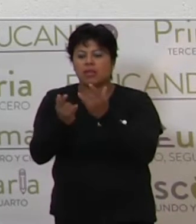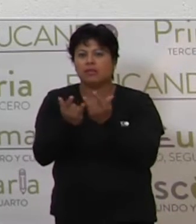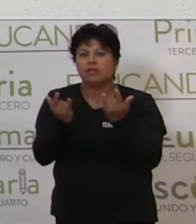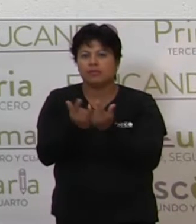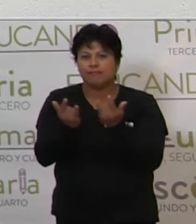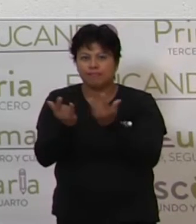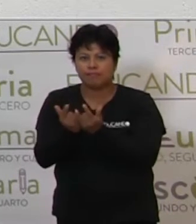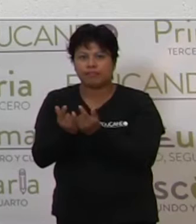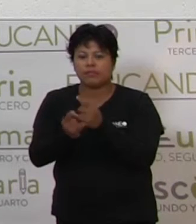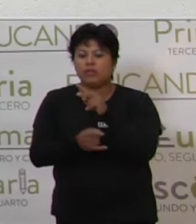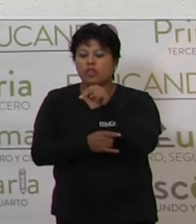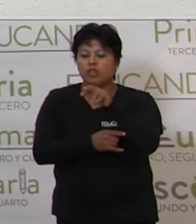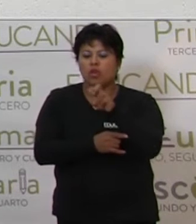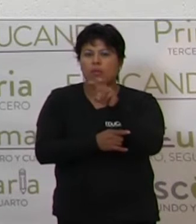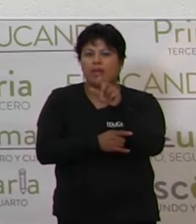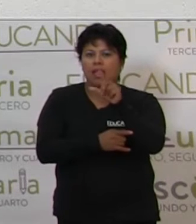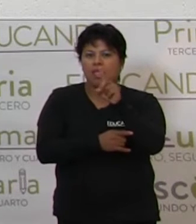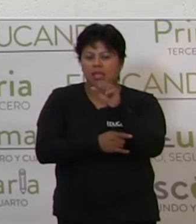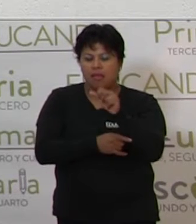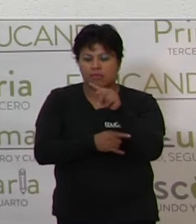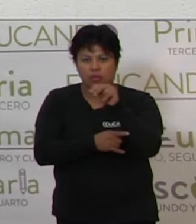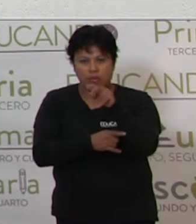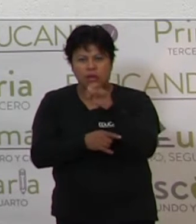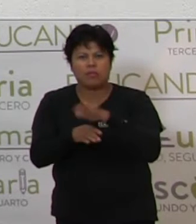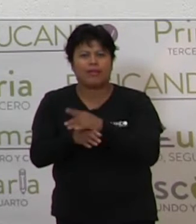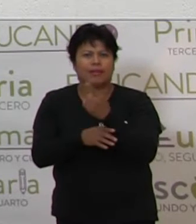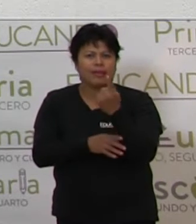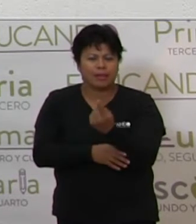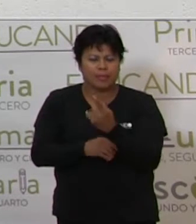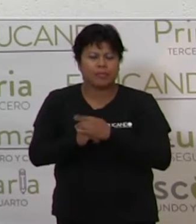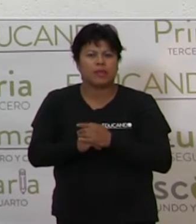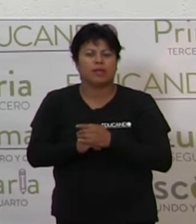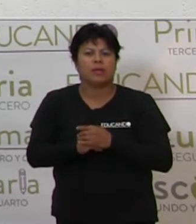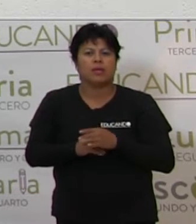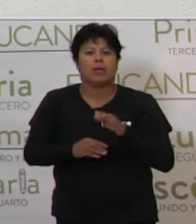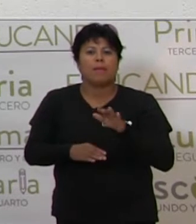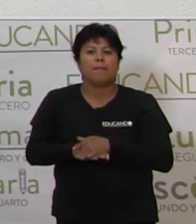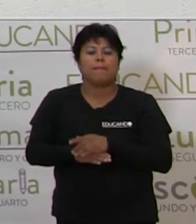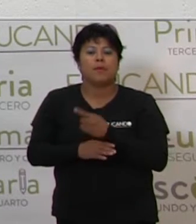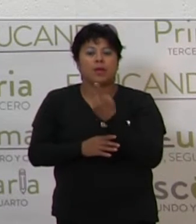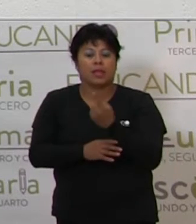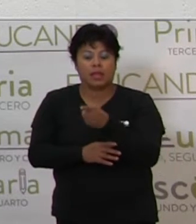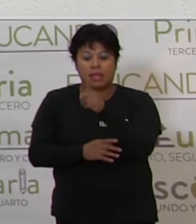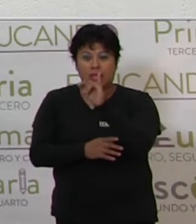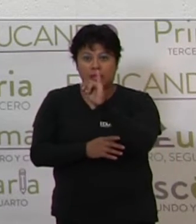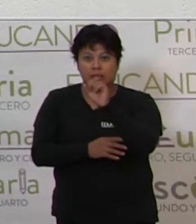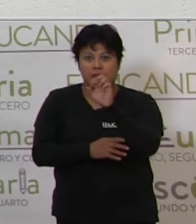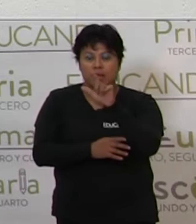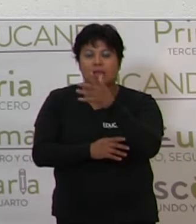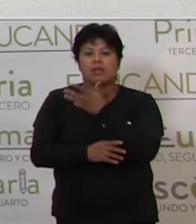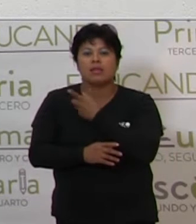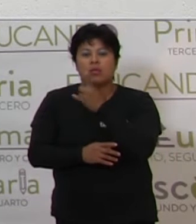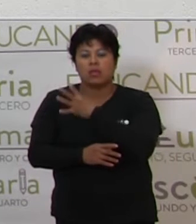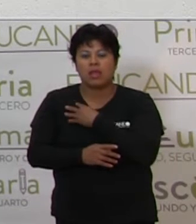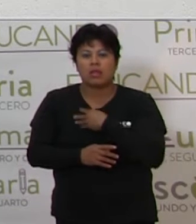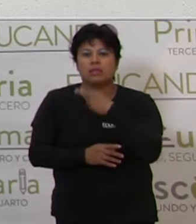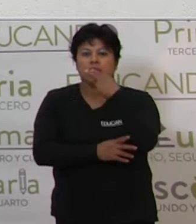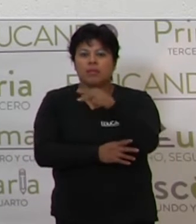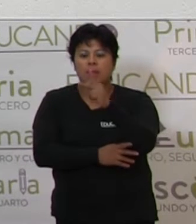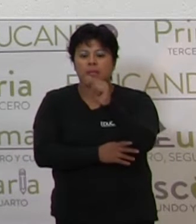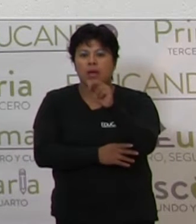autobiografía novelada. ¿Por qué? Porque Isabel tenía una hija que se llamaba